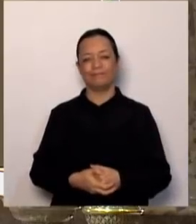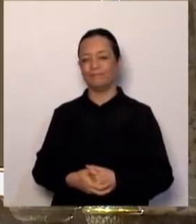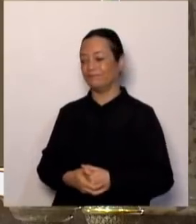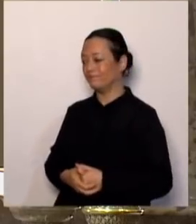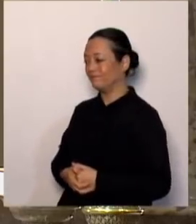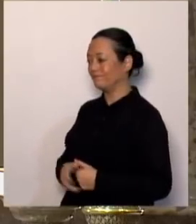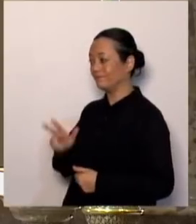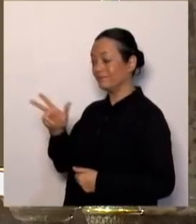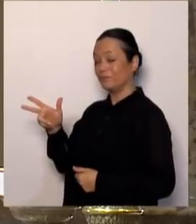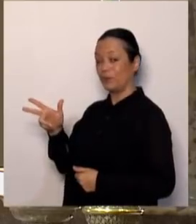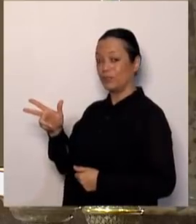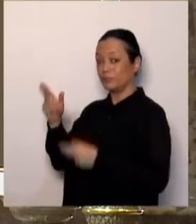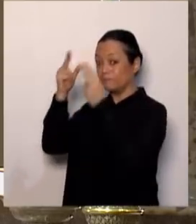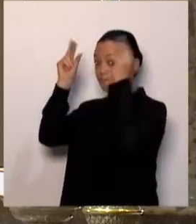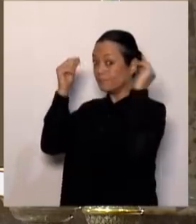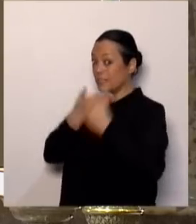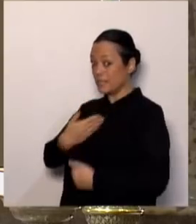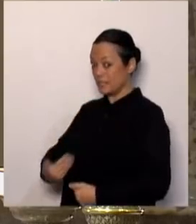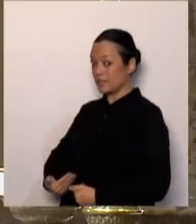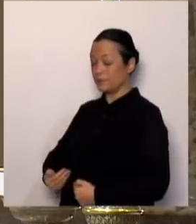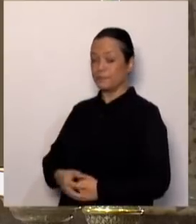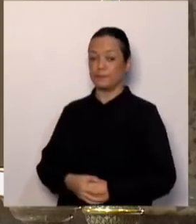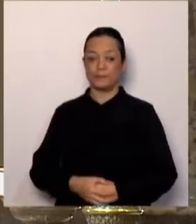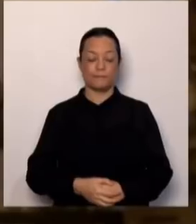Le respondieron: Del César.